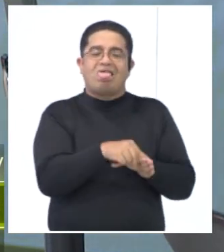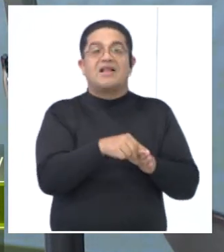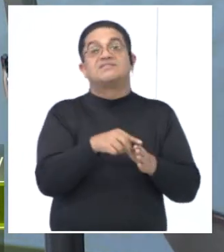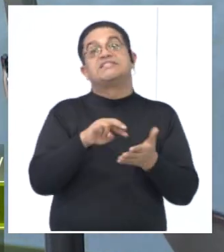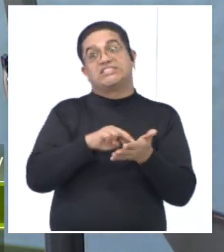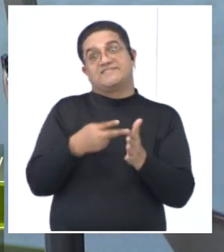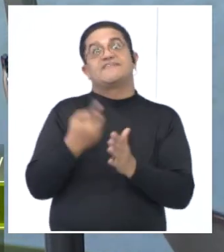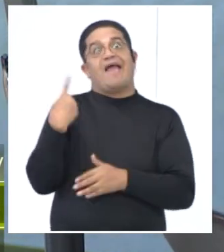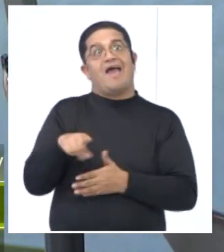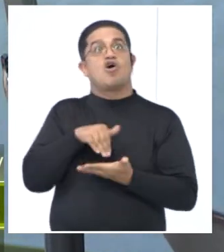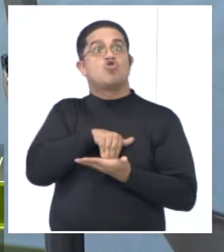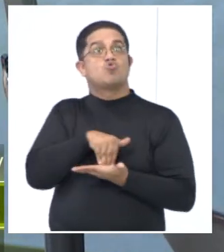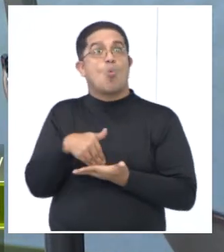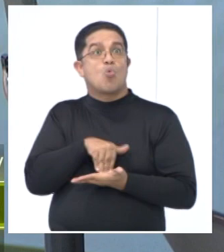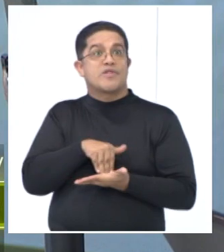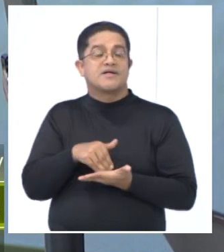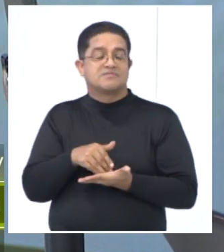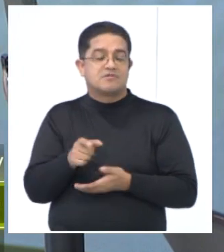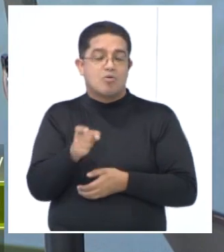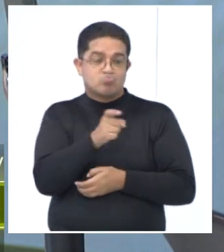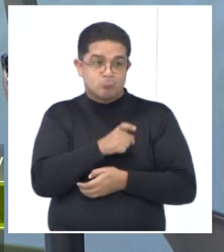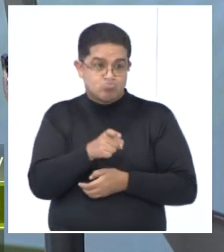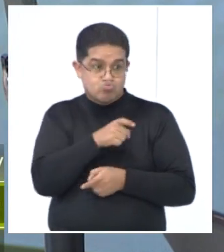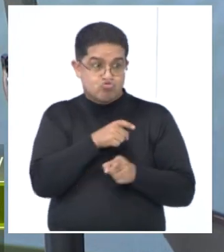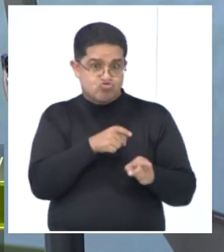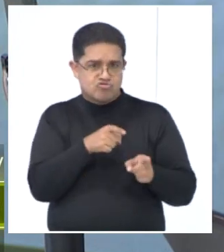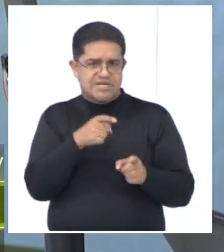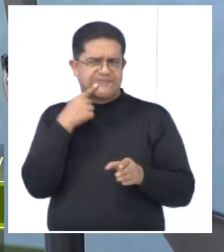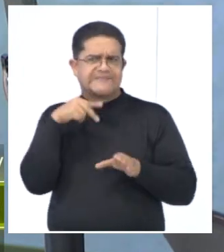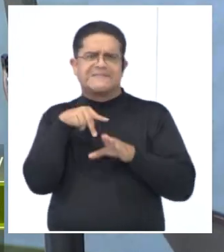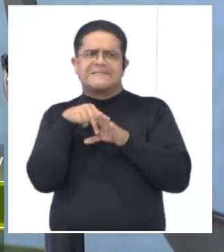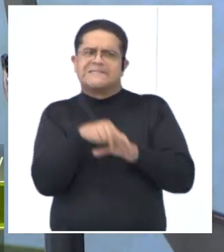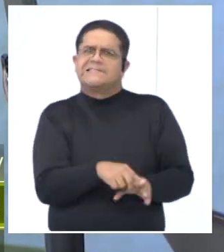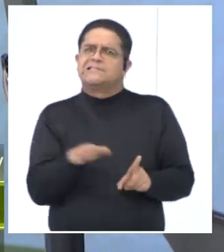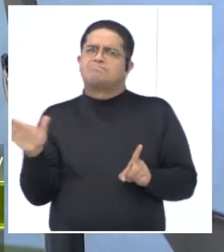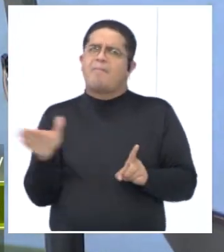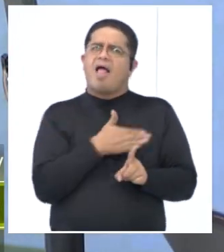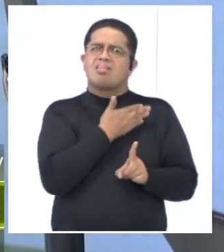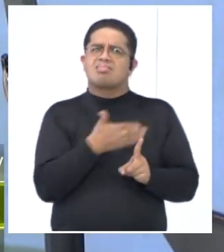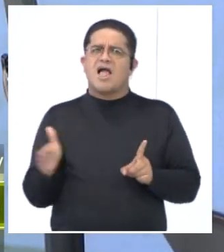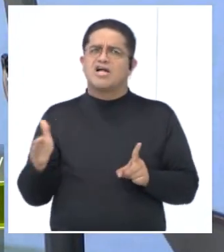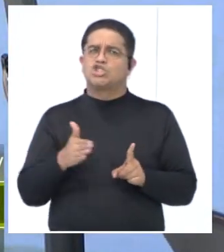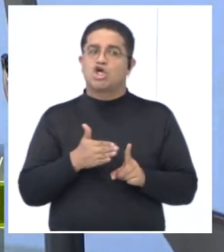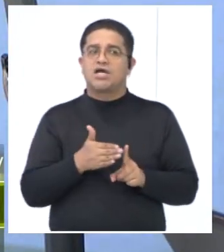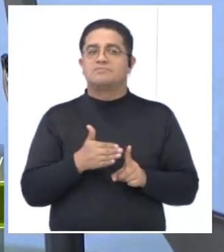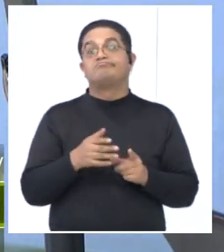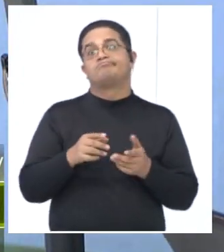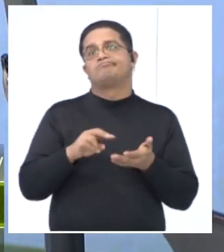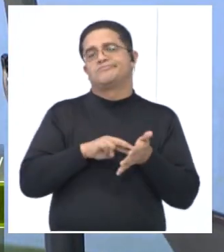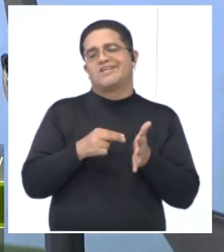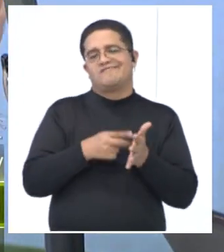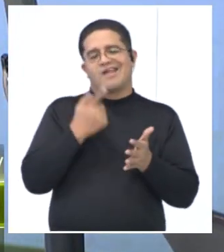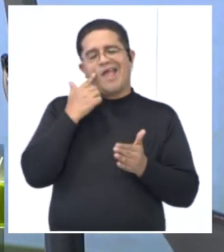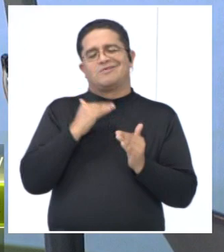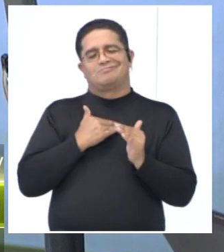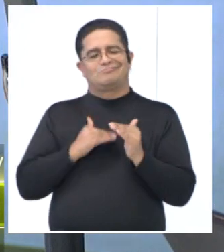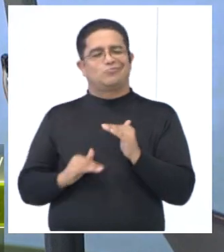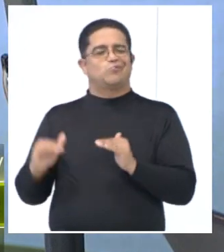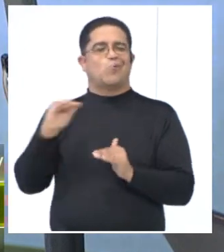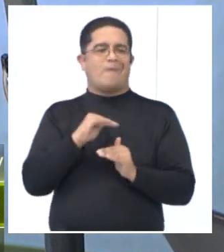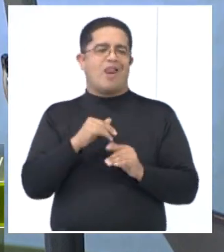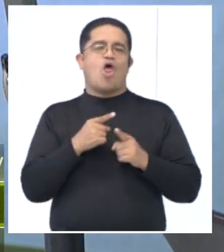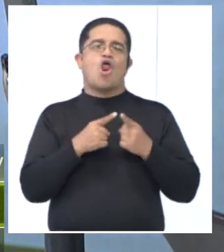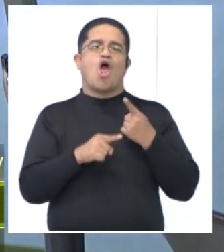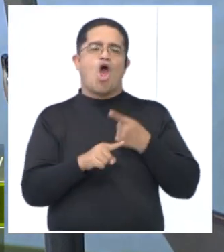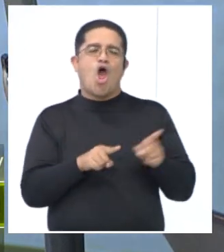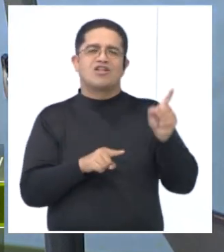El acosador busca a través de su dinámica de violencia y de maltrato sobreponerse o sentirse superior a la otra persona.